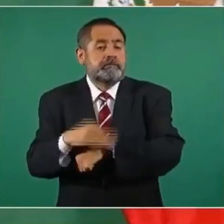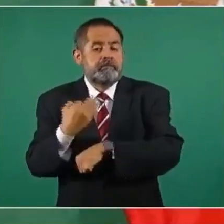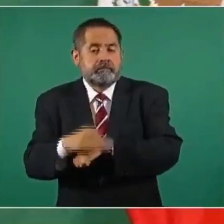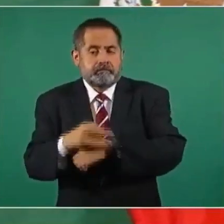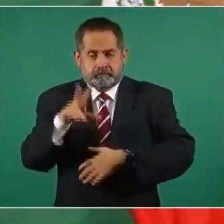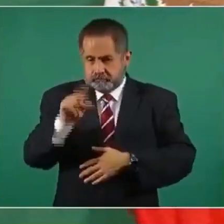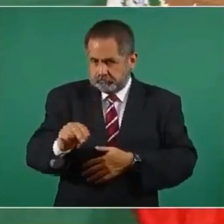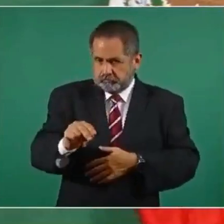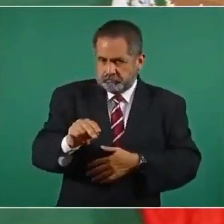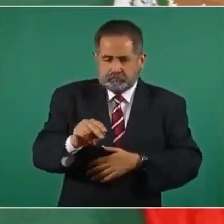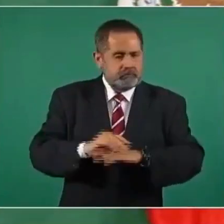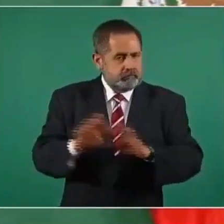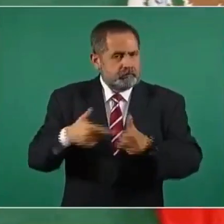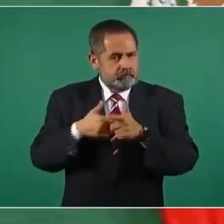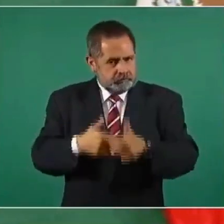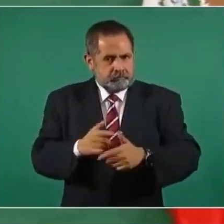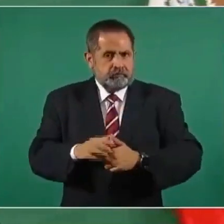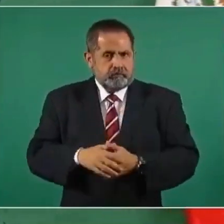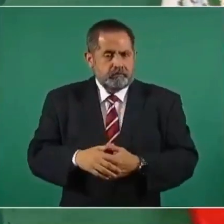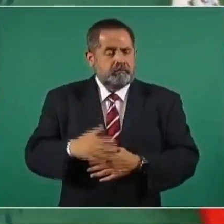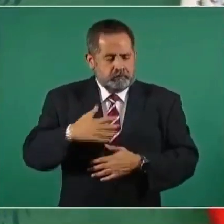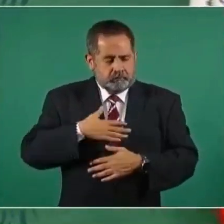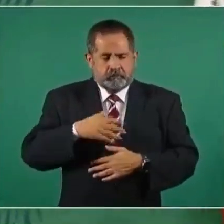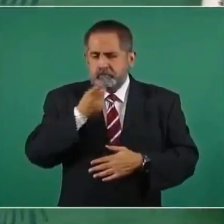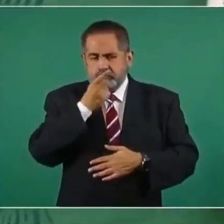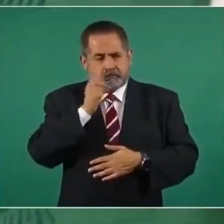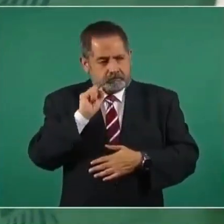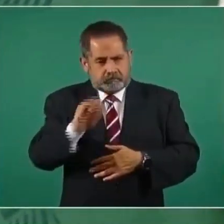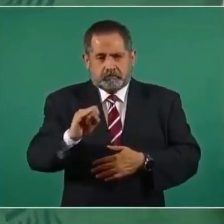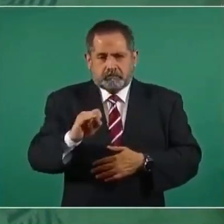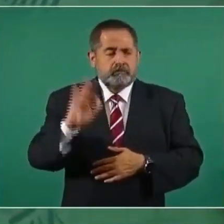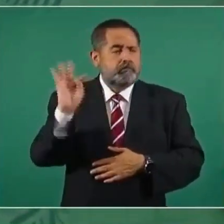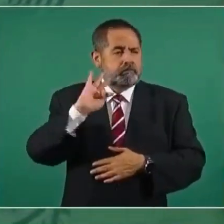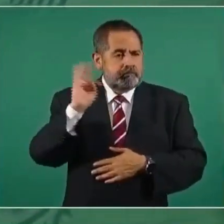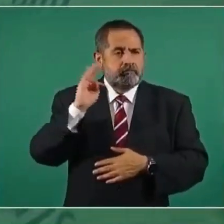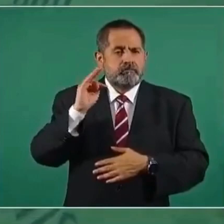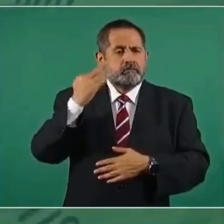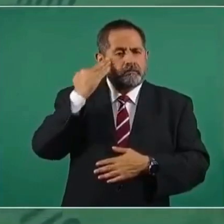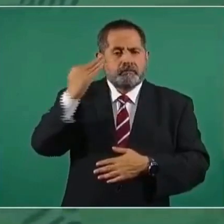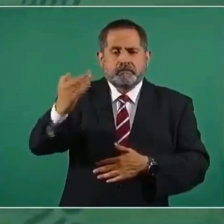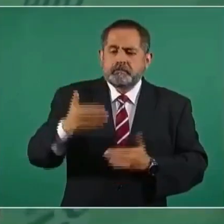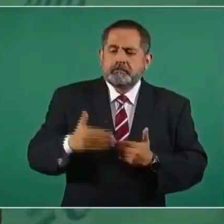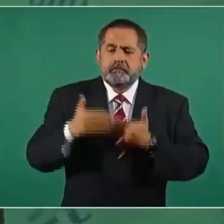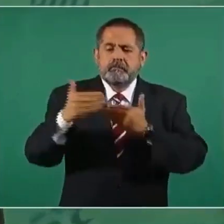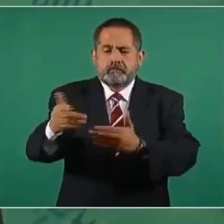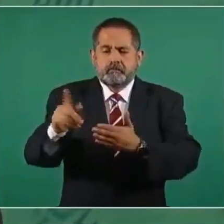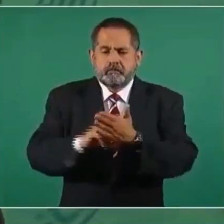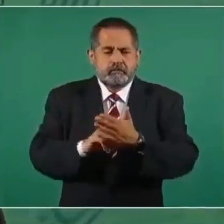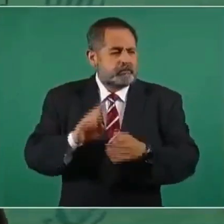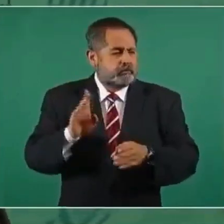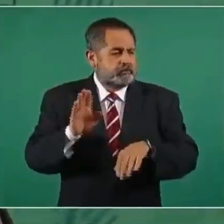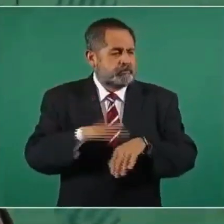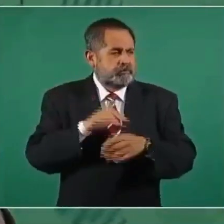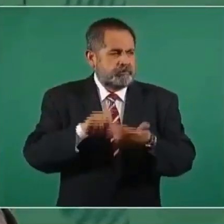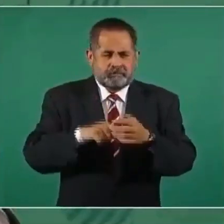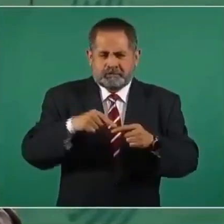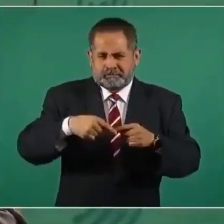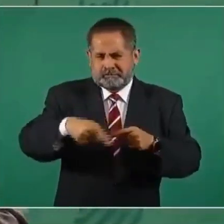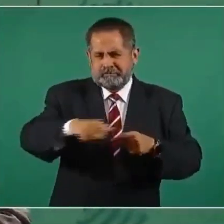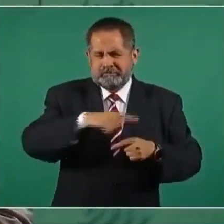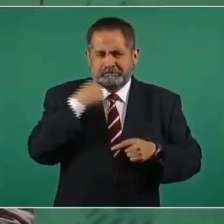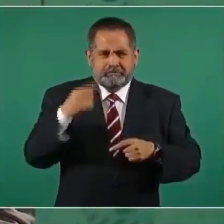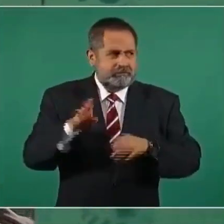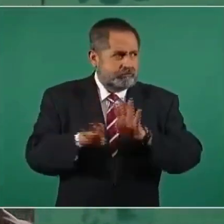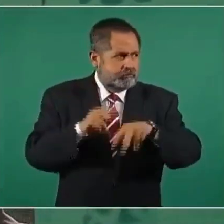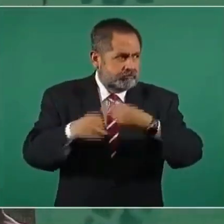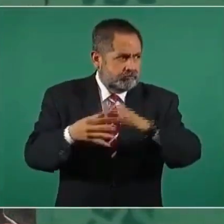Yo estoy a favor de que se amplíe, aprovecho para decirlo, porque está por vencerse el plazo,